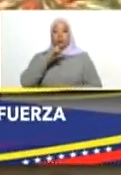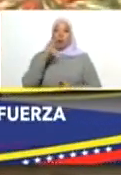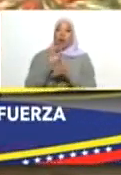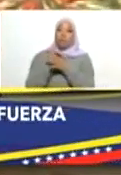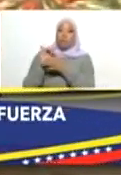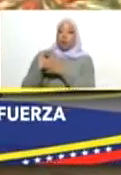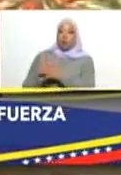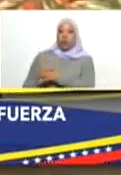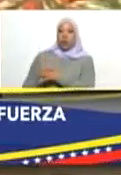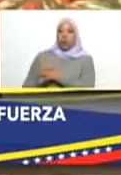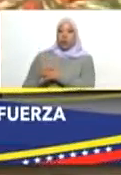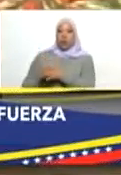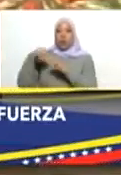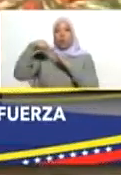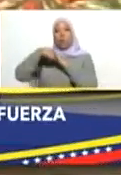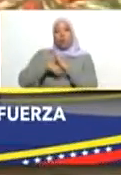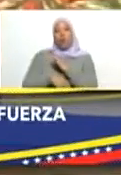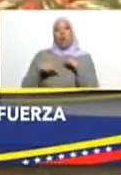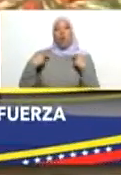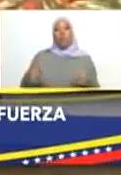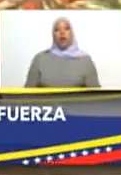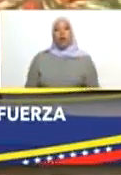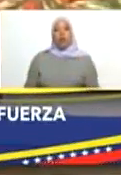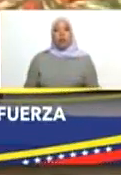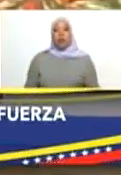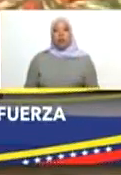solidaridad profundamente humana,